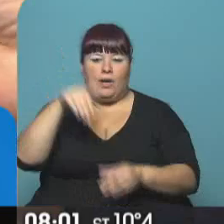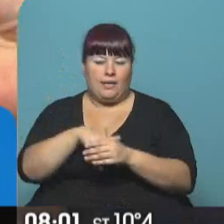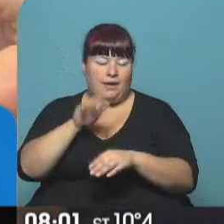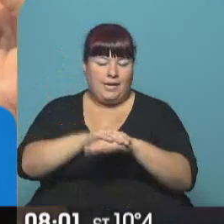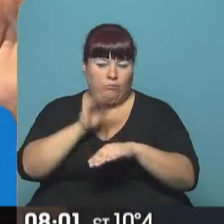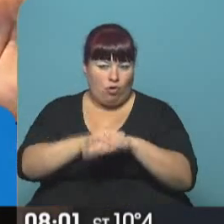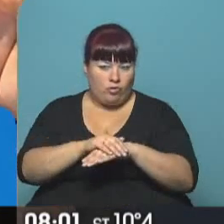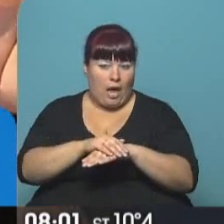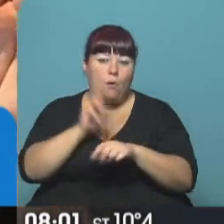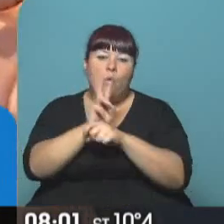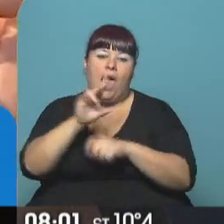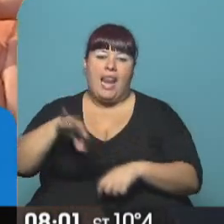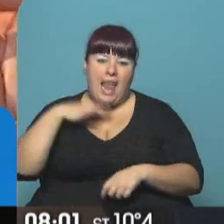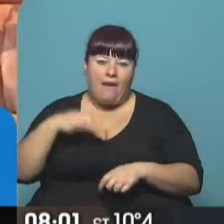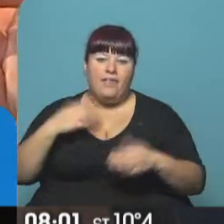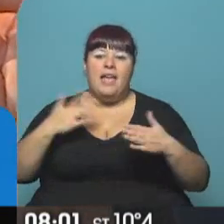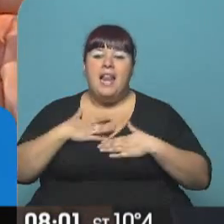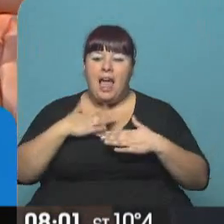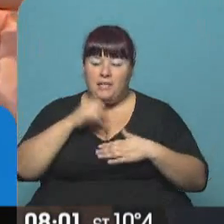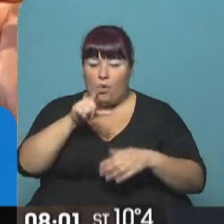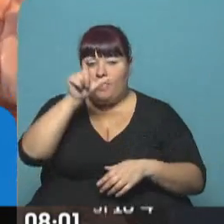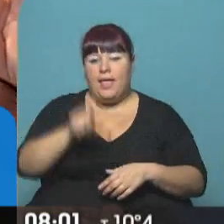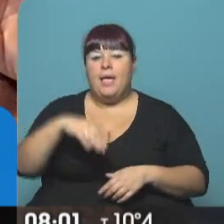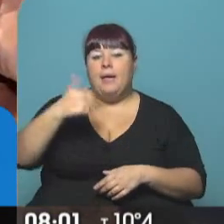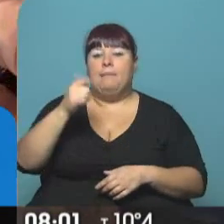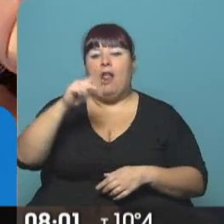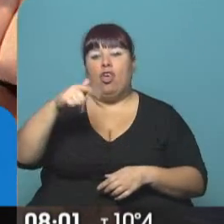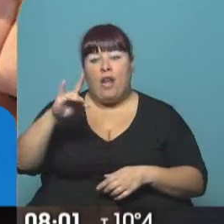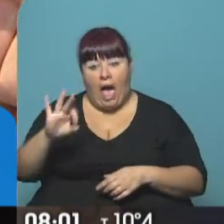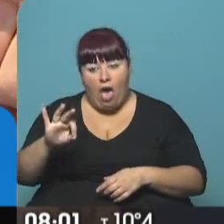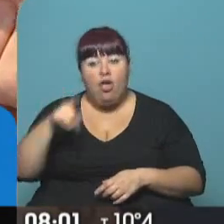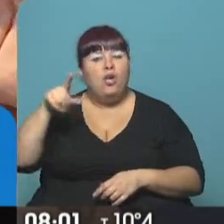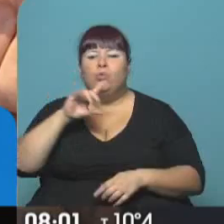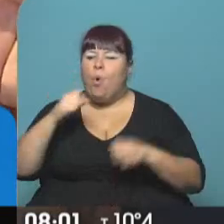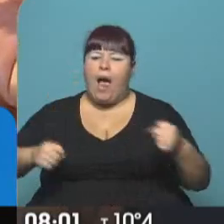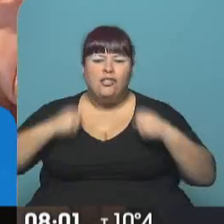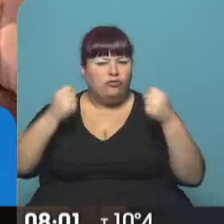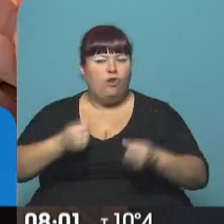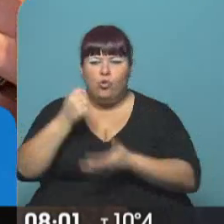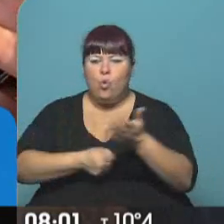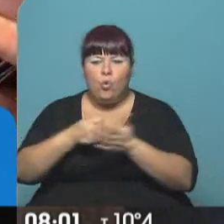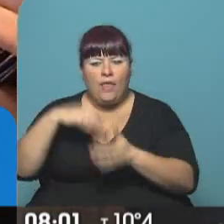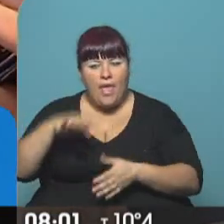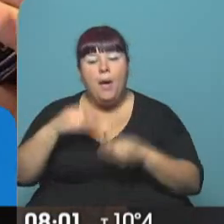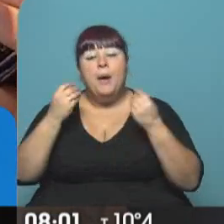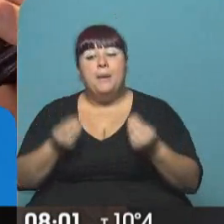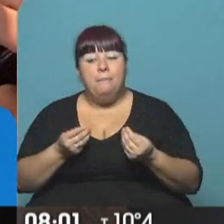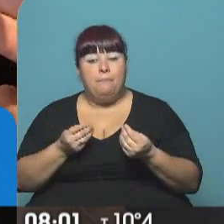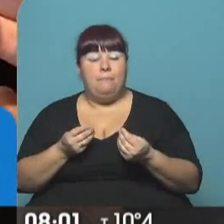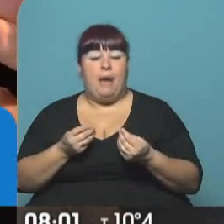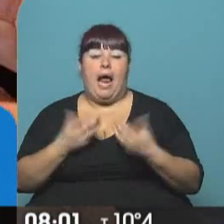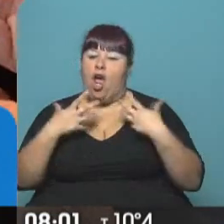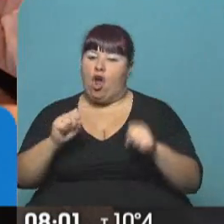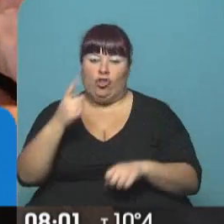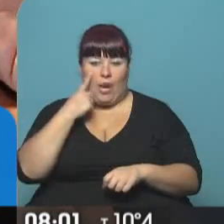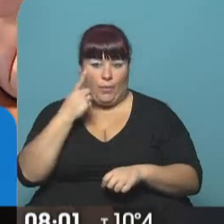velar por la vida y la integridad de Maldonado y hacer todos los esfuerzos para que